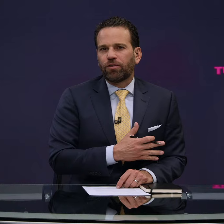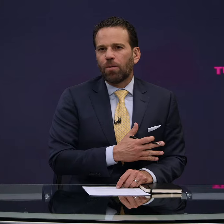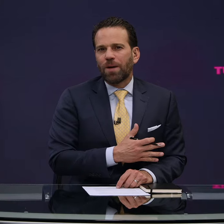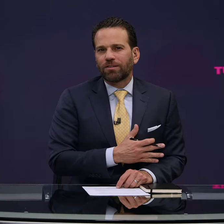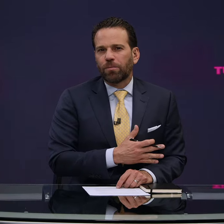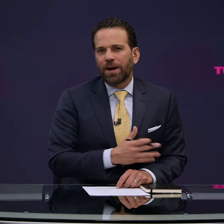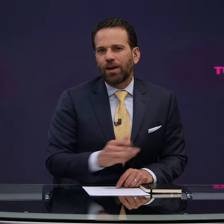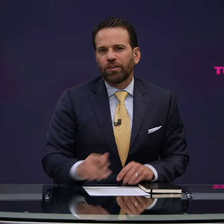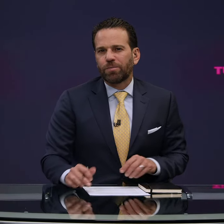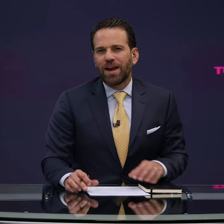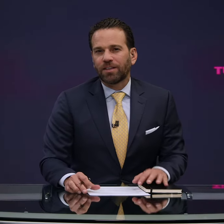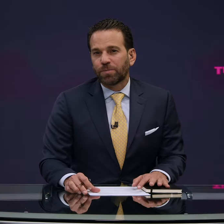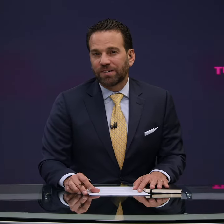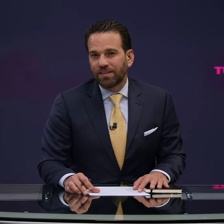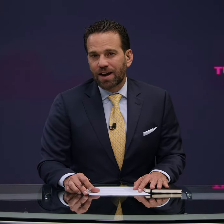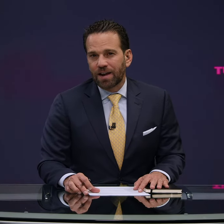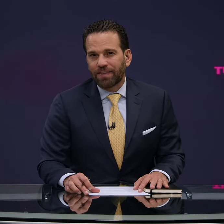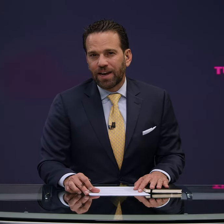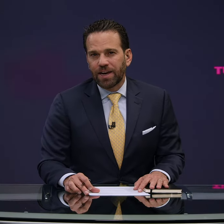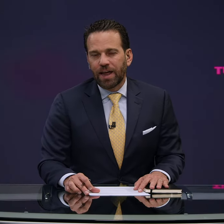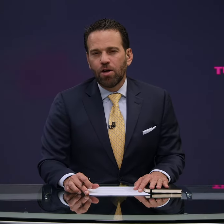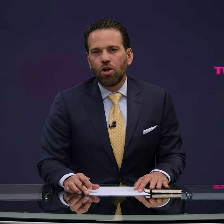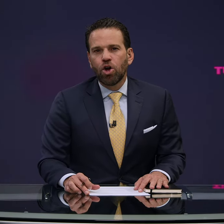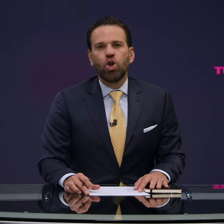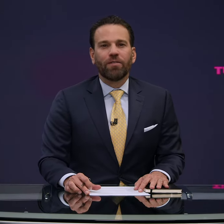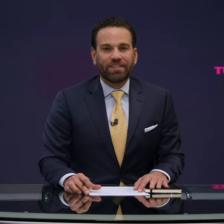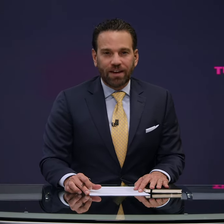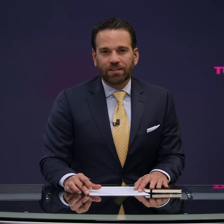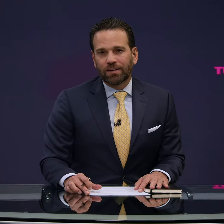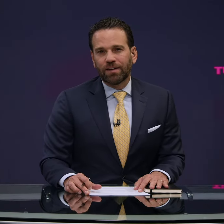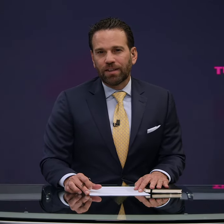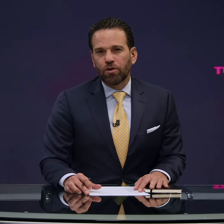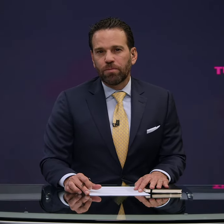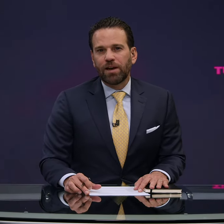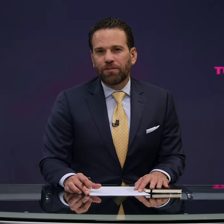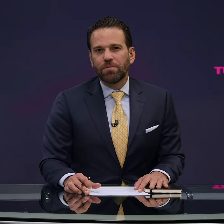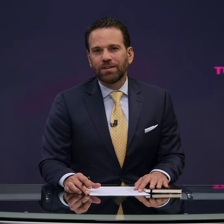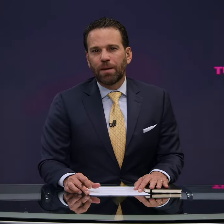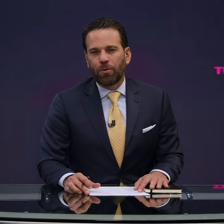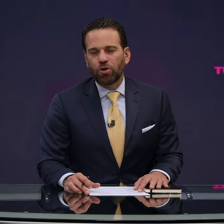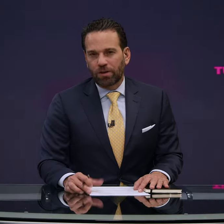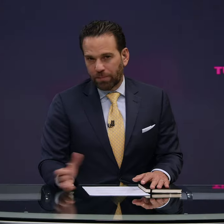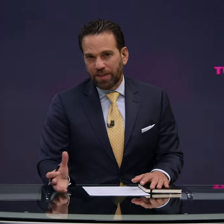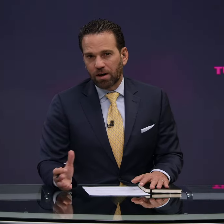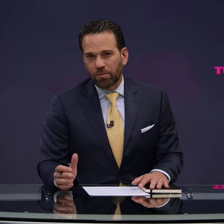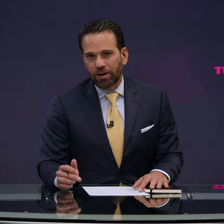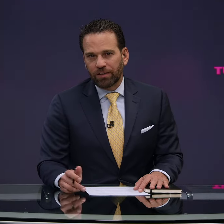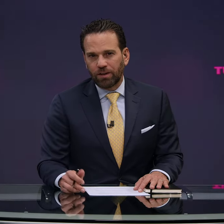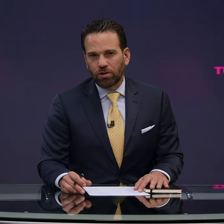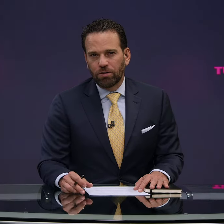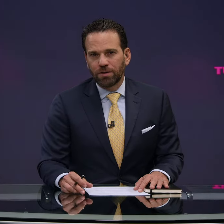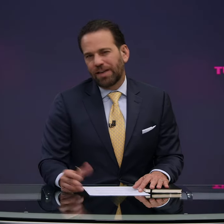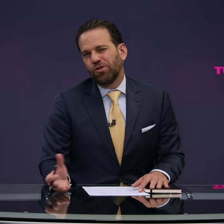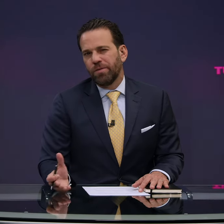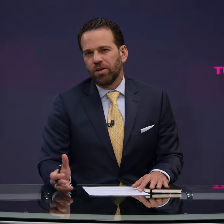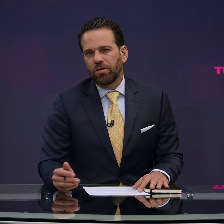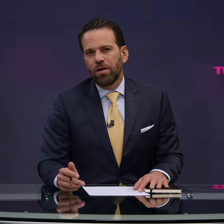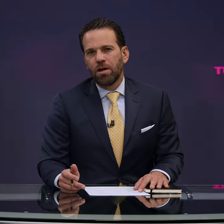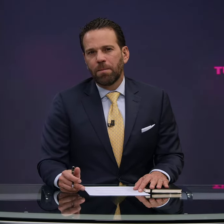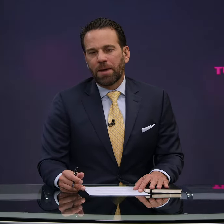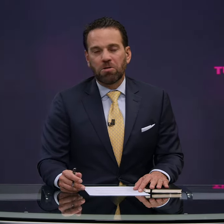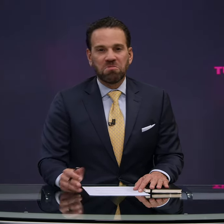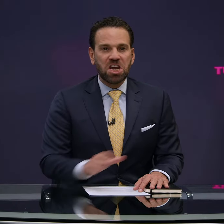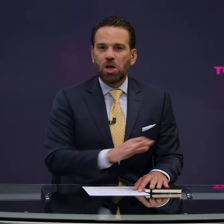enero venció el plazo para que los aspirantes presentaran ante el INE 961.000 firmas de apoyo que se pedían como requisito casi un